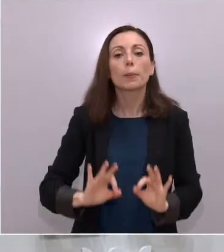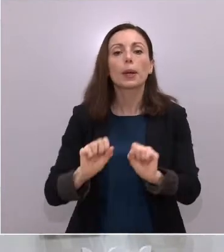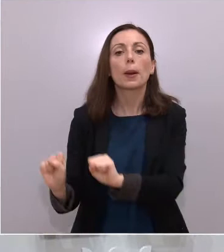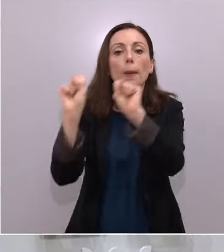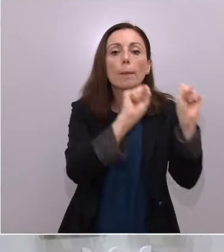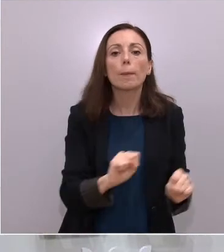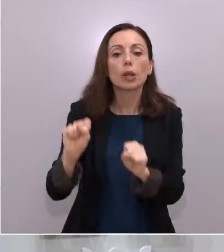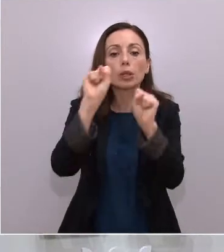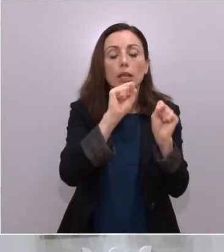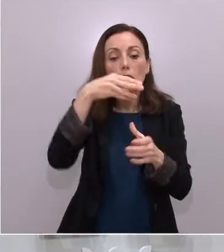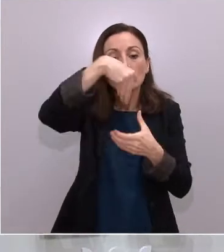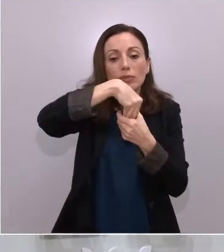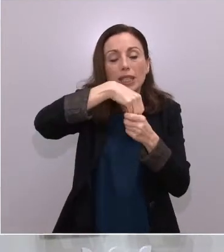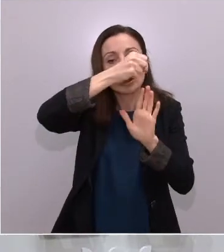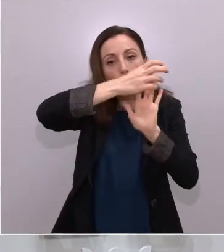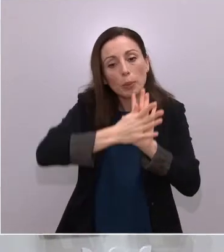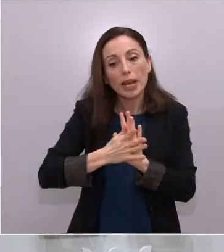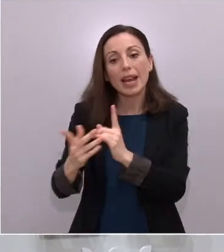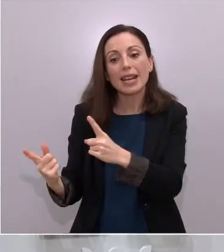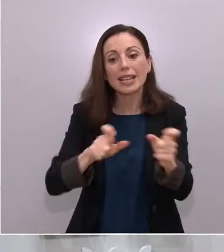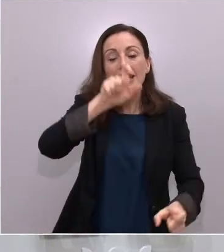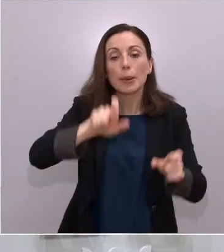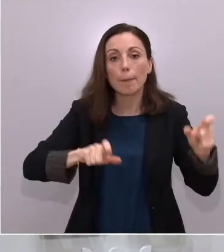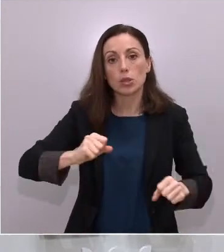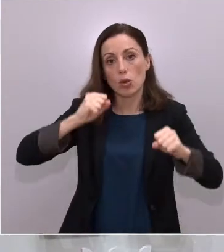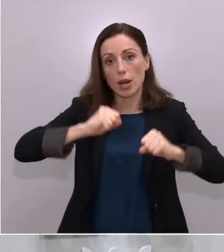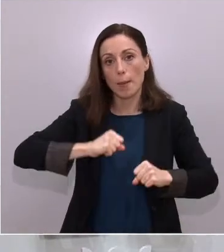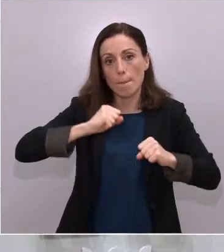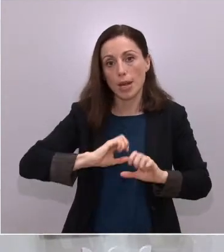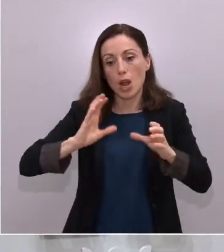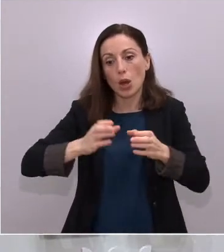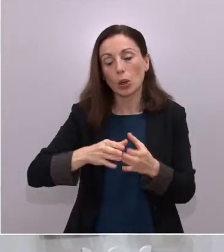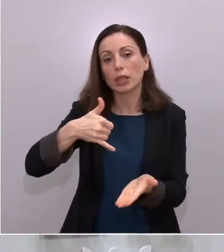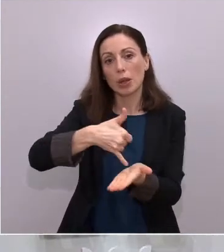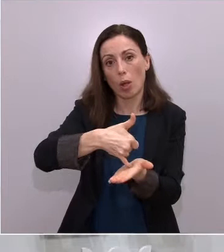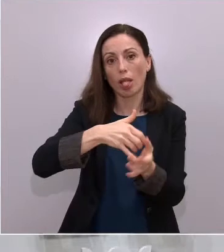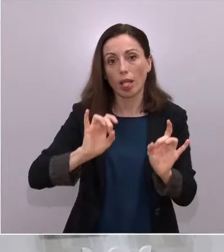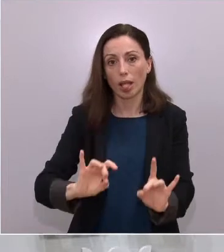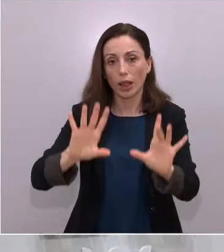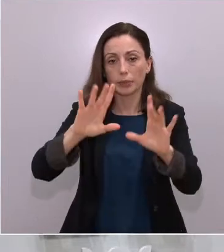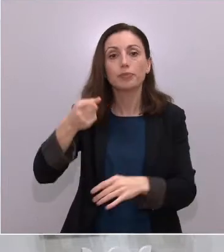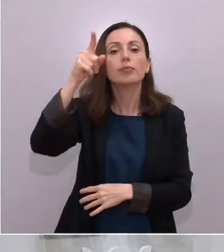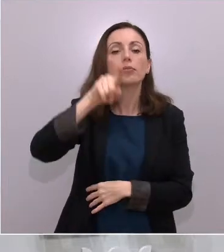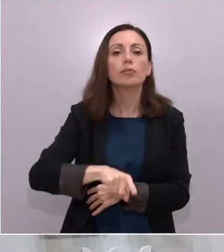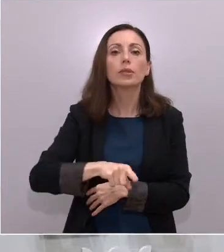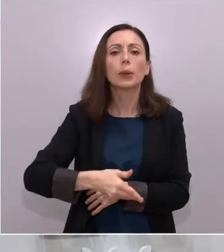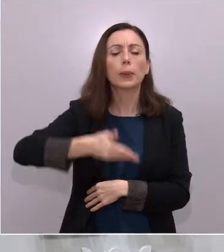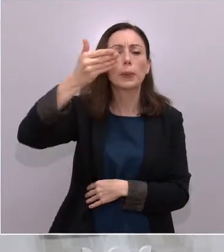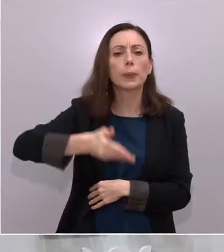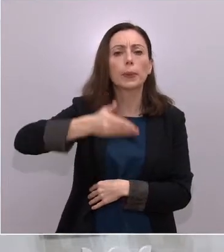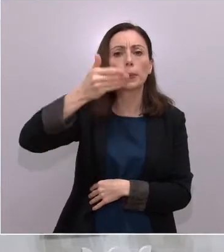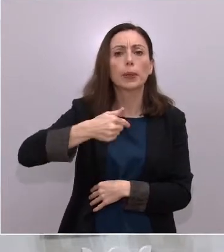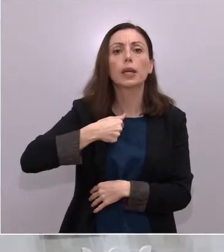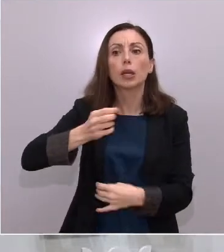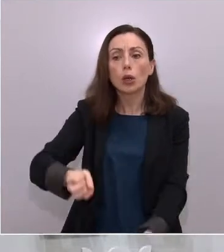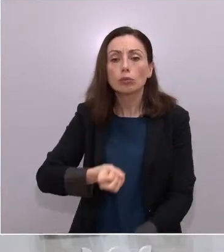que contemple las necesidades de las personas mayores como colectivo más vulnerable. También es fundamental, y